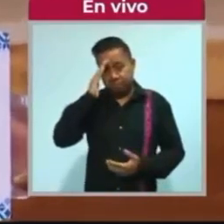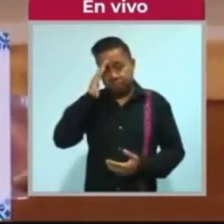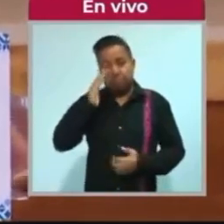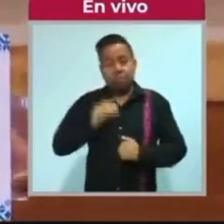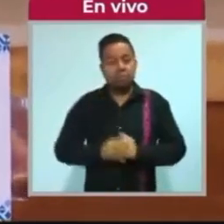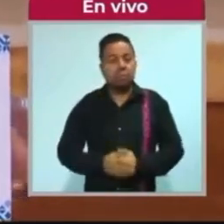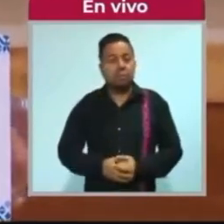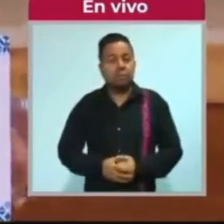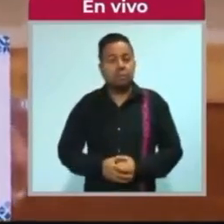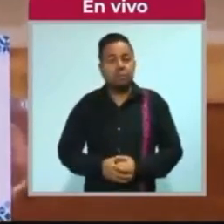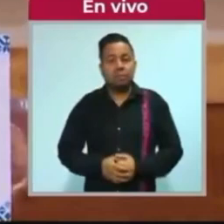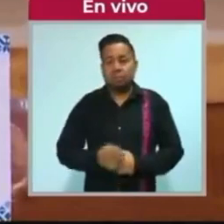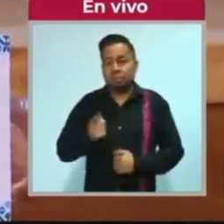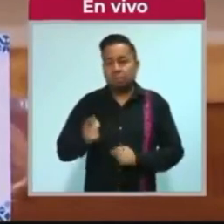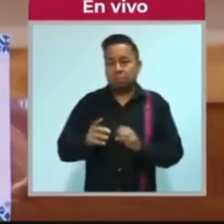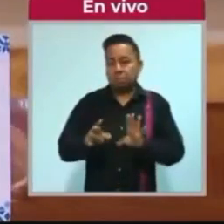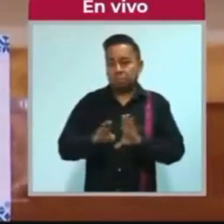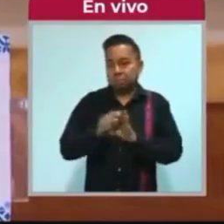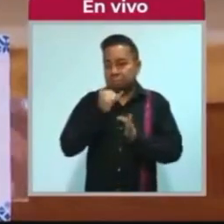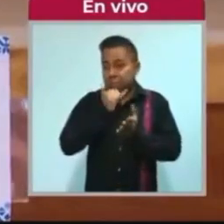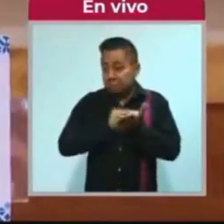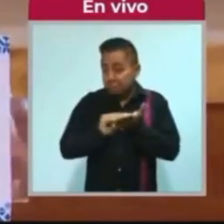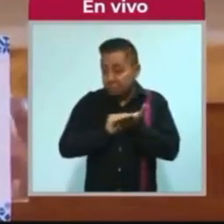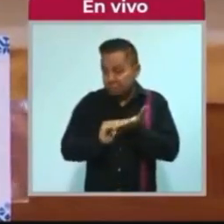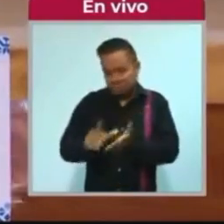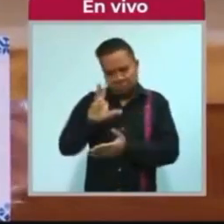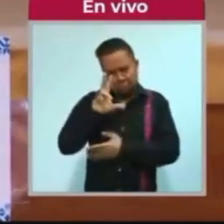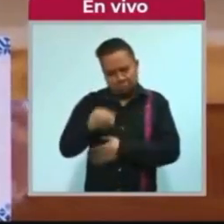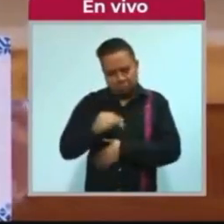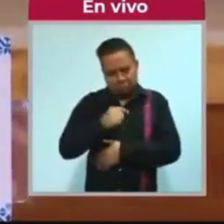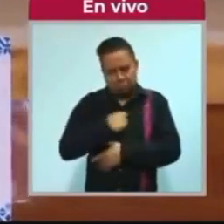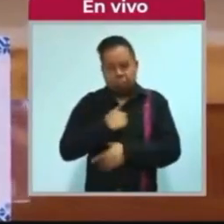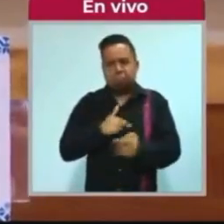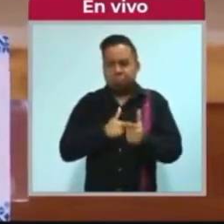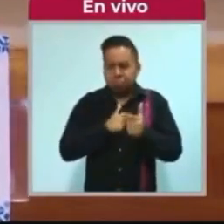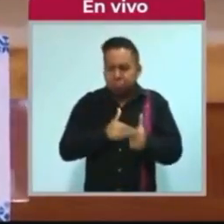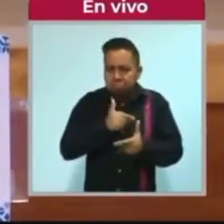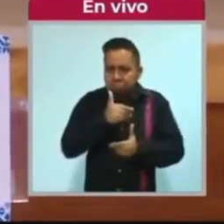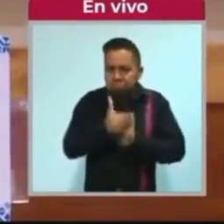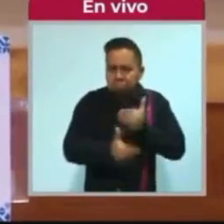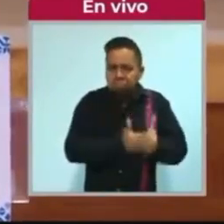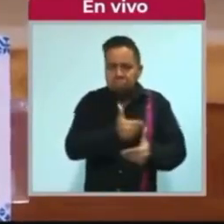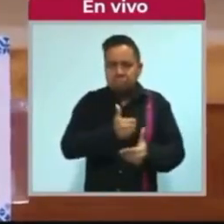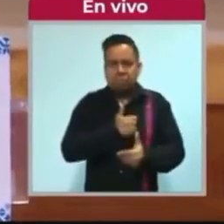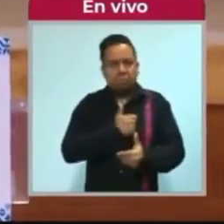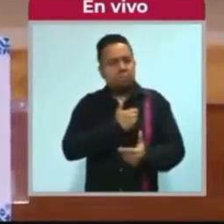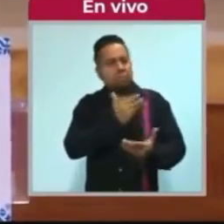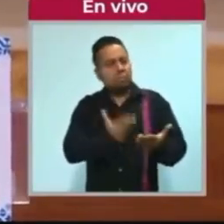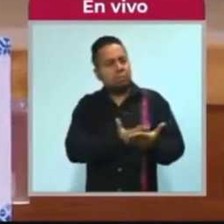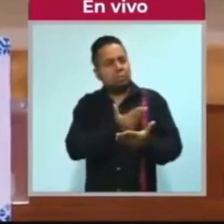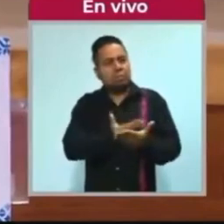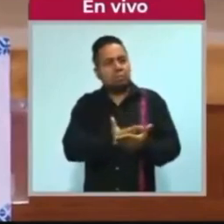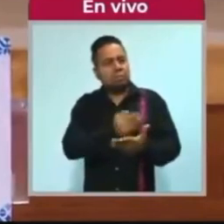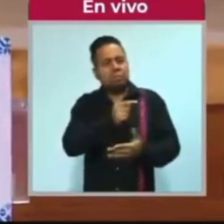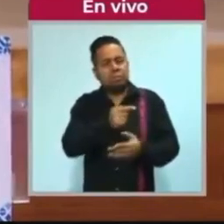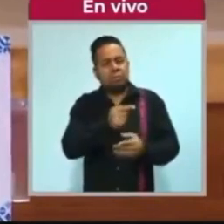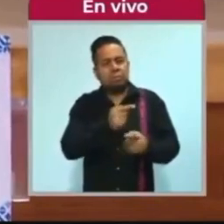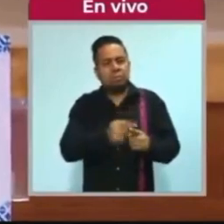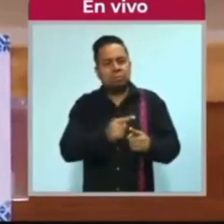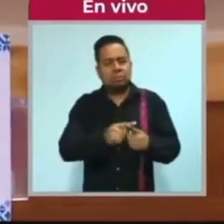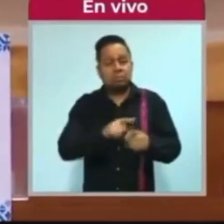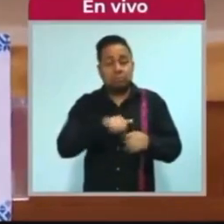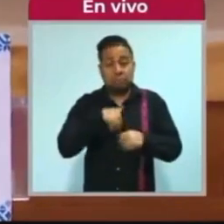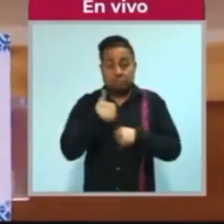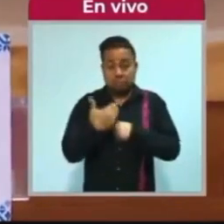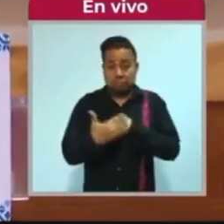no va a haber impunidad. Vamos a seguir y voy a pedirle ya en la próxima